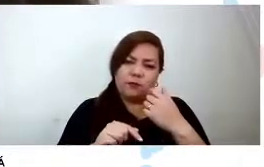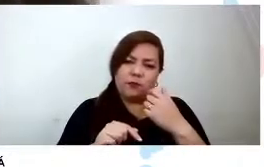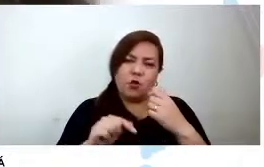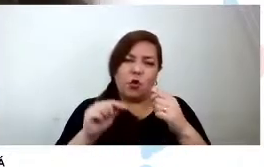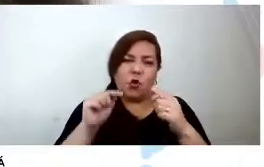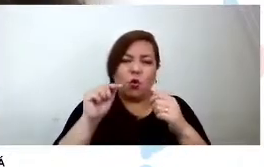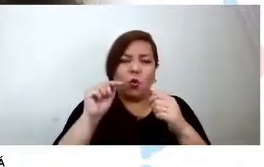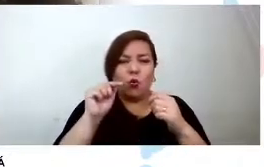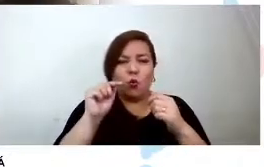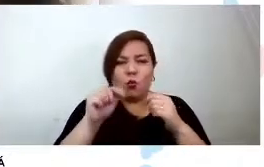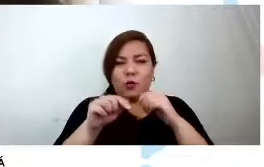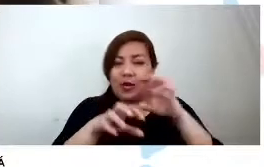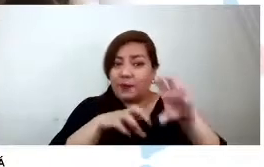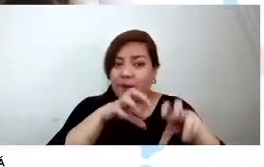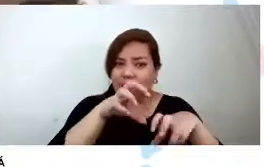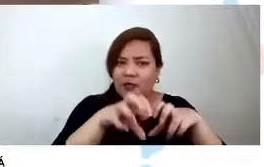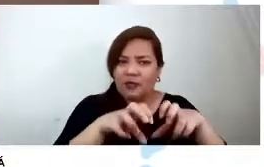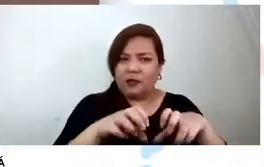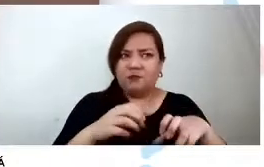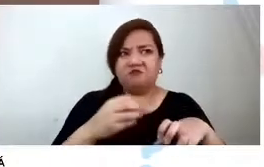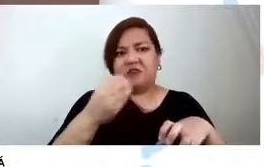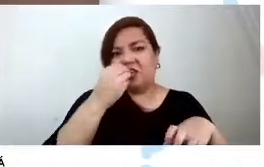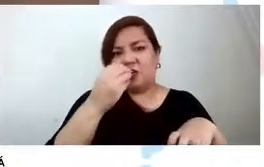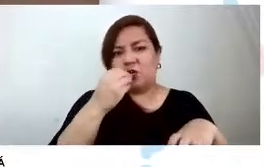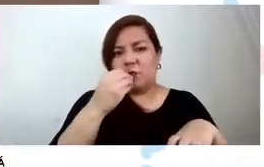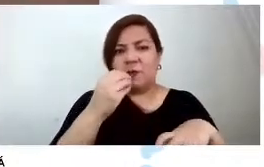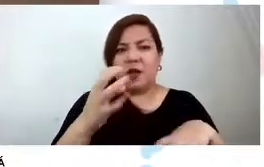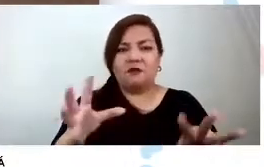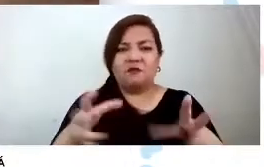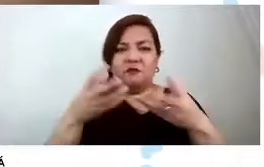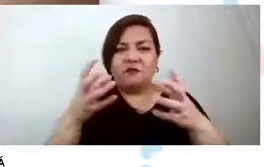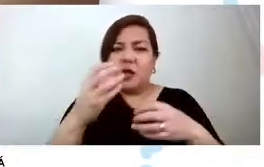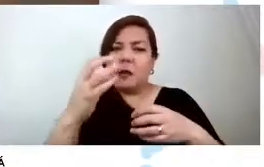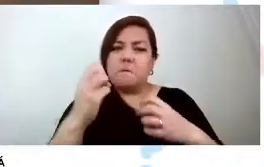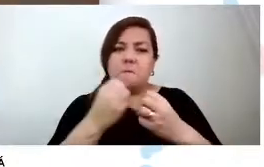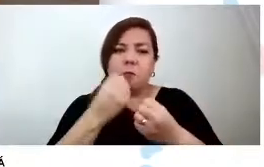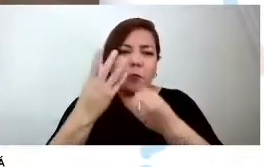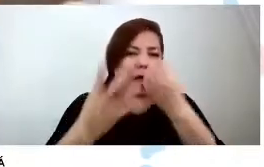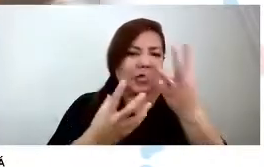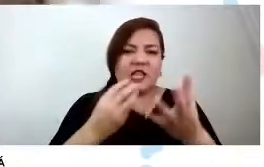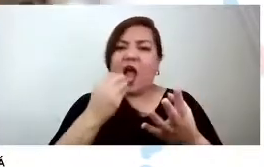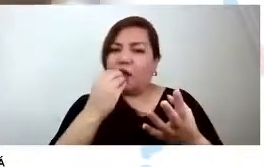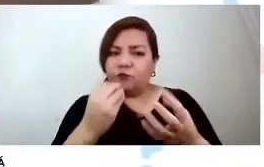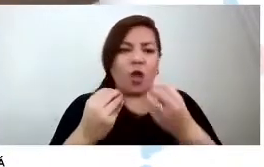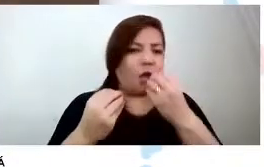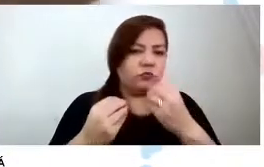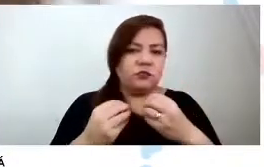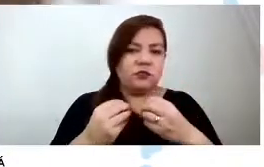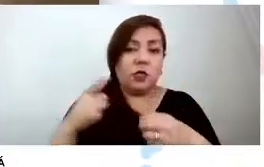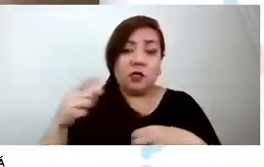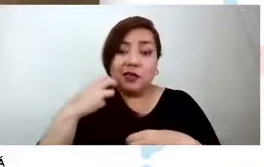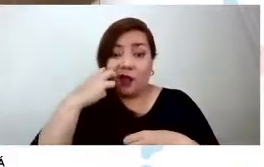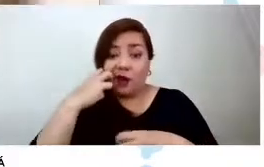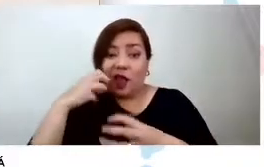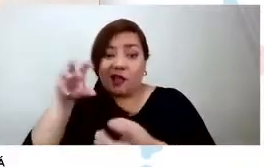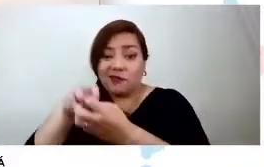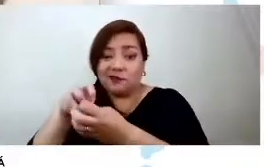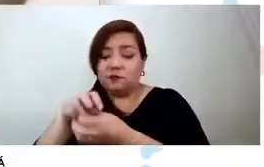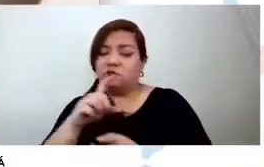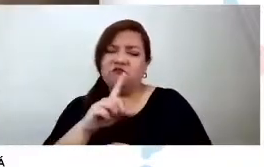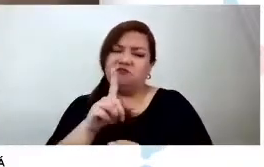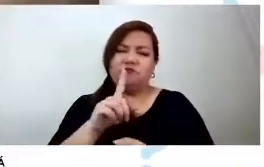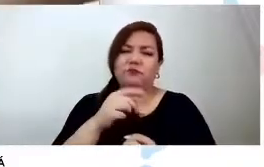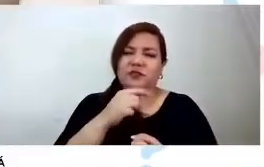individuo que va a estar dependiendo más de una dieta de plantas, más que un carnívoro. Tiene un